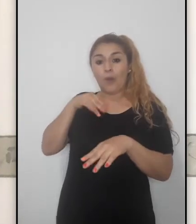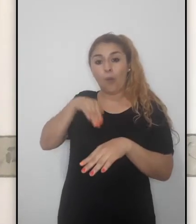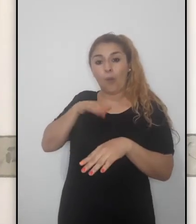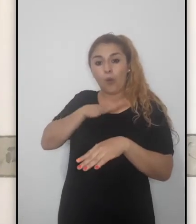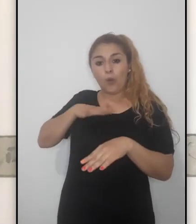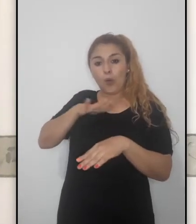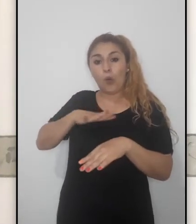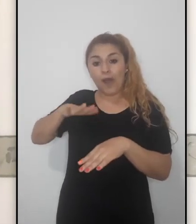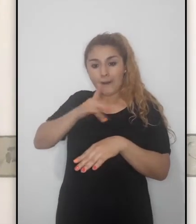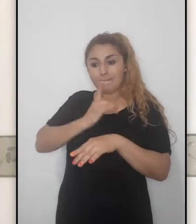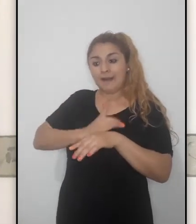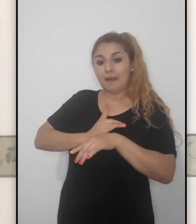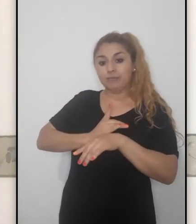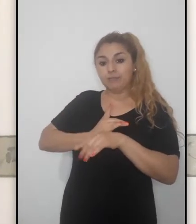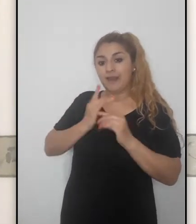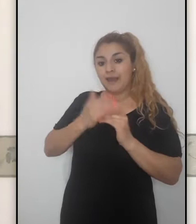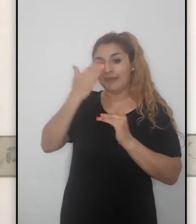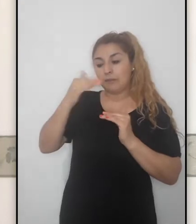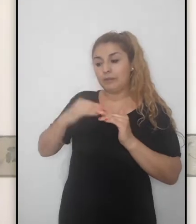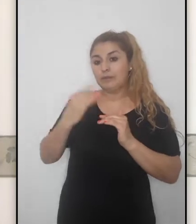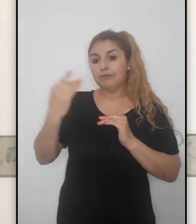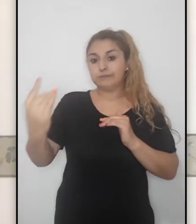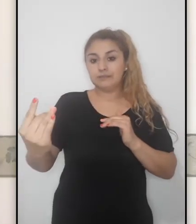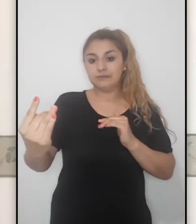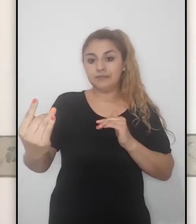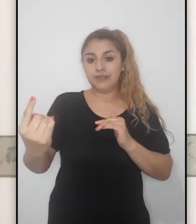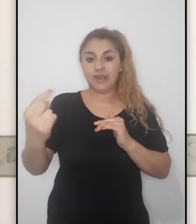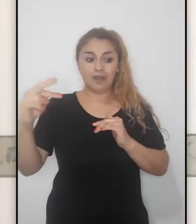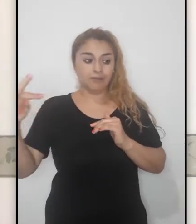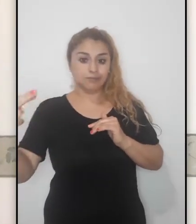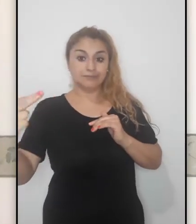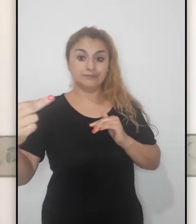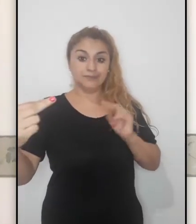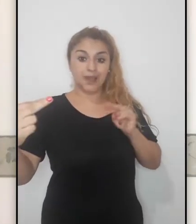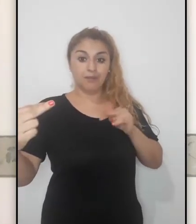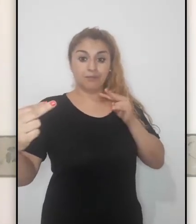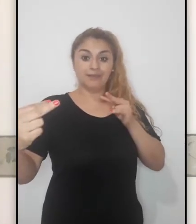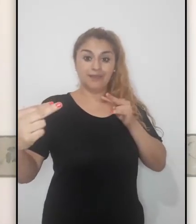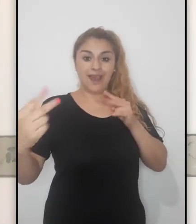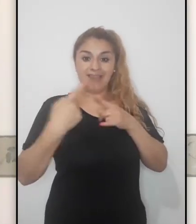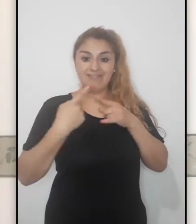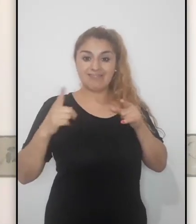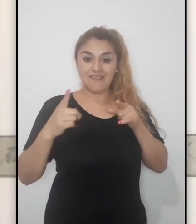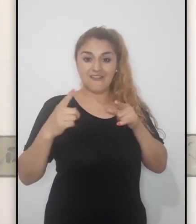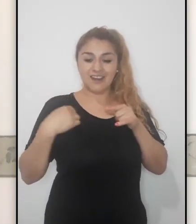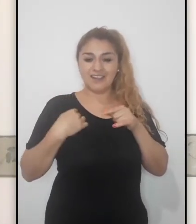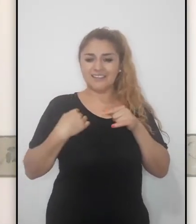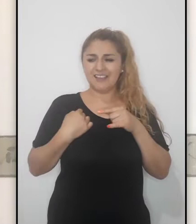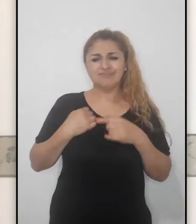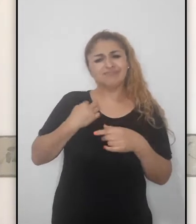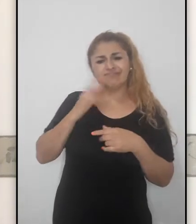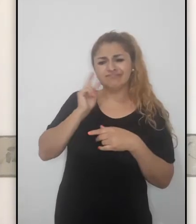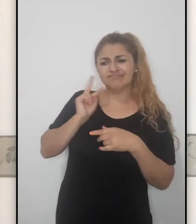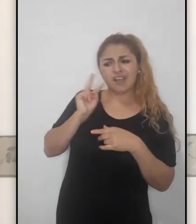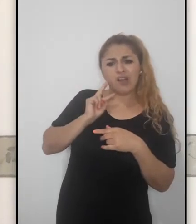o los veas desde desde otra mirada con la imagen girada vemos